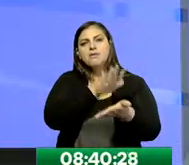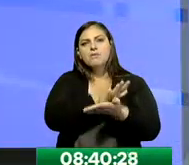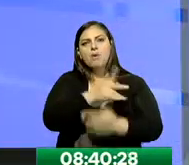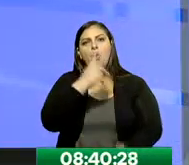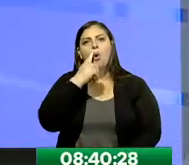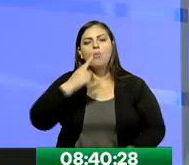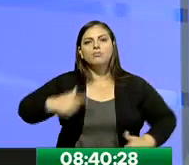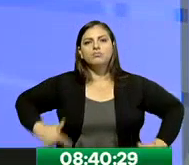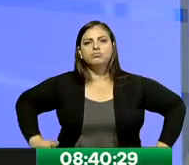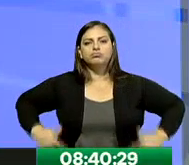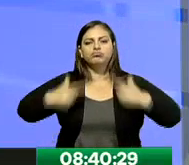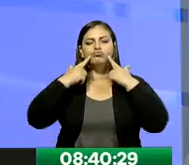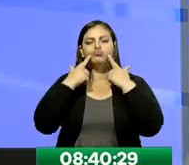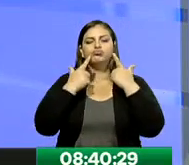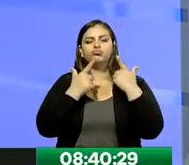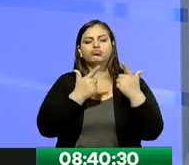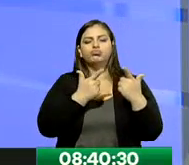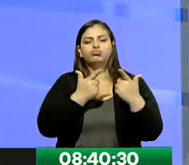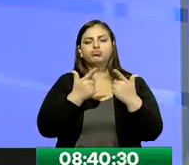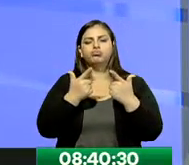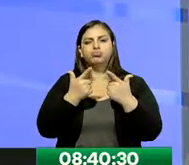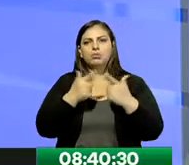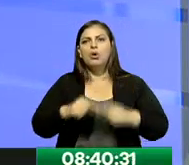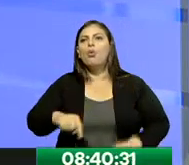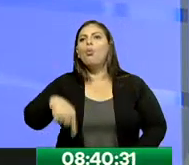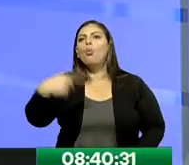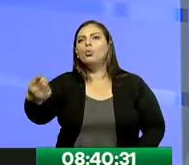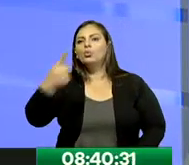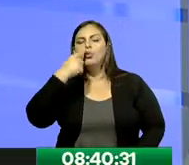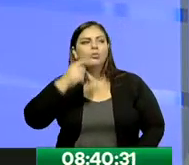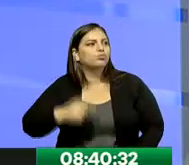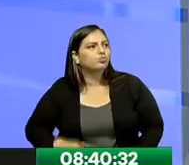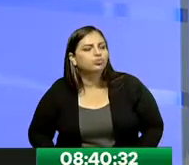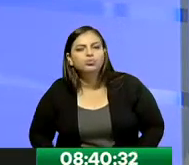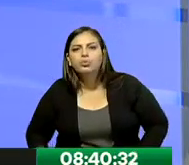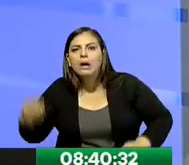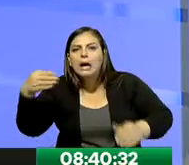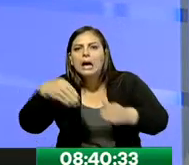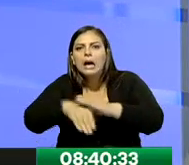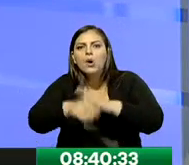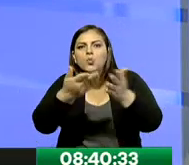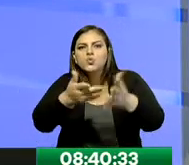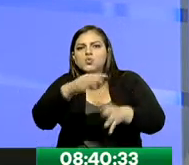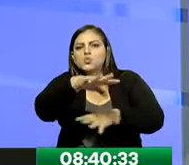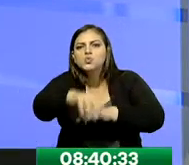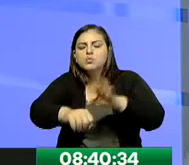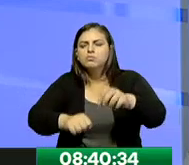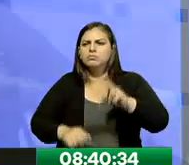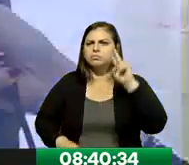ubicada en la ciudad de La Miraflores, en el norte de Guayaquil. El sujeto fue trasladado hasta la fiscalía.